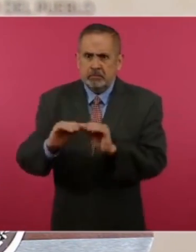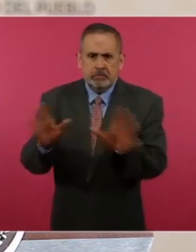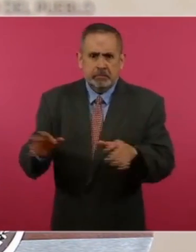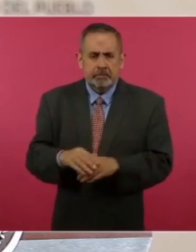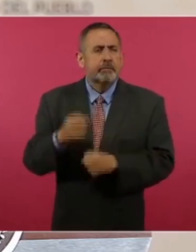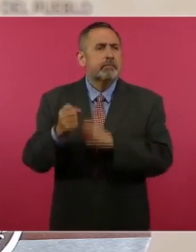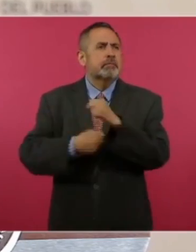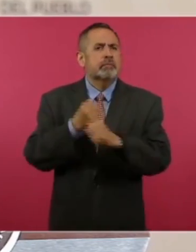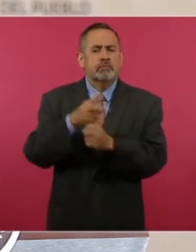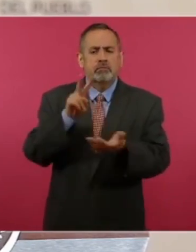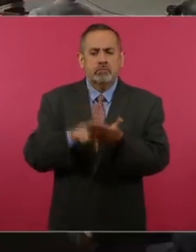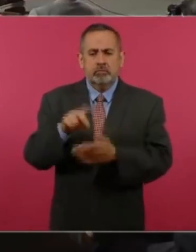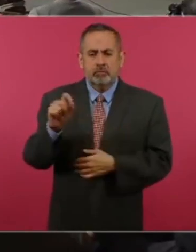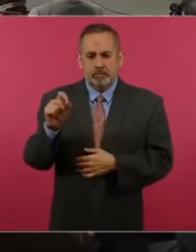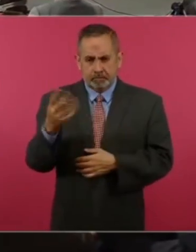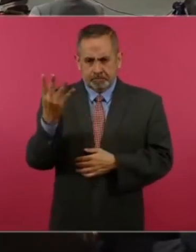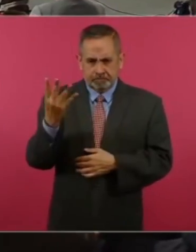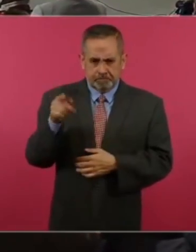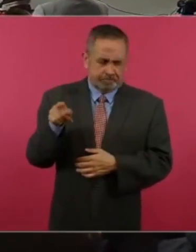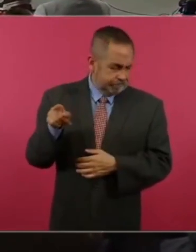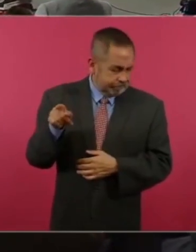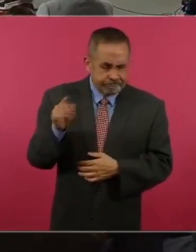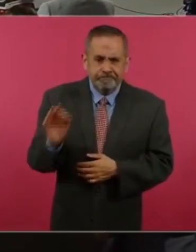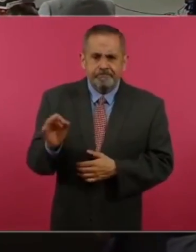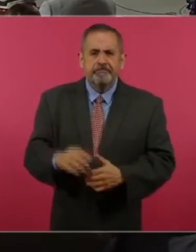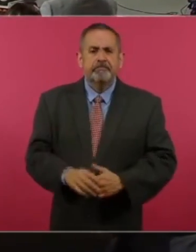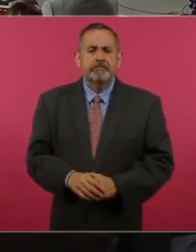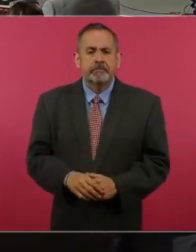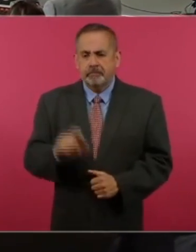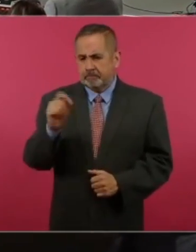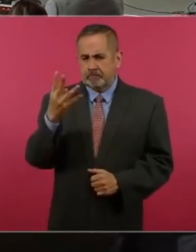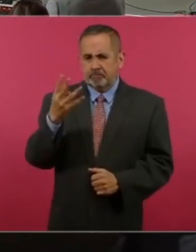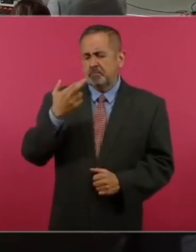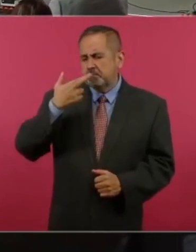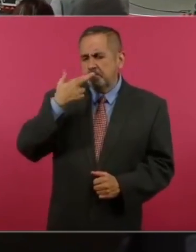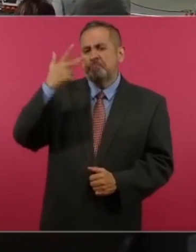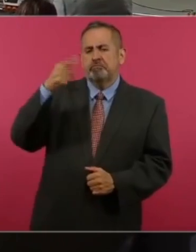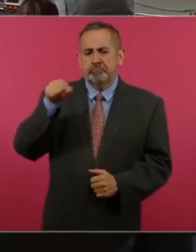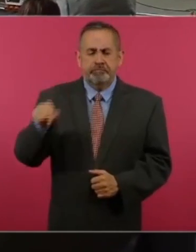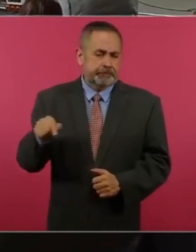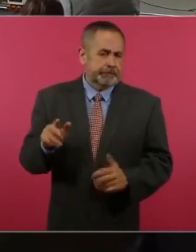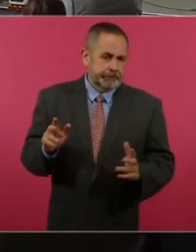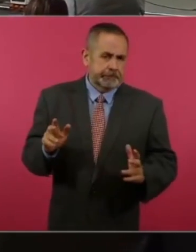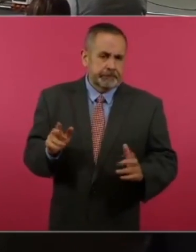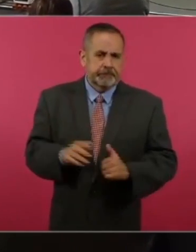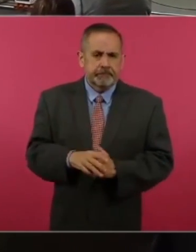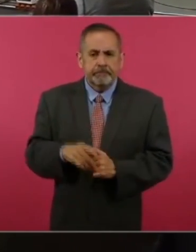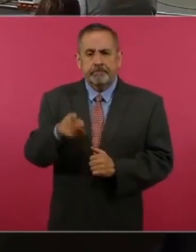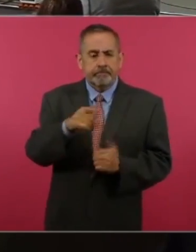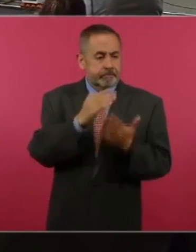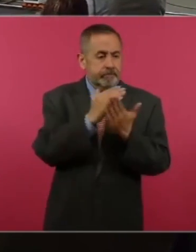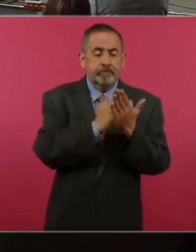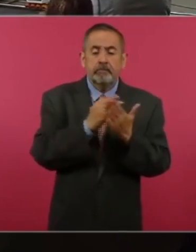En el 24. Yo tengo otros pinches datos. Así les está diciendo. Vamos a estar mejor. Nada más que la encuesta